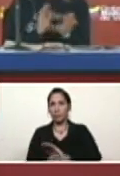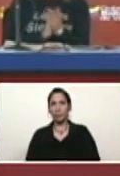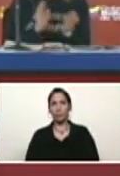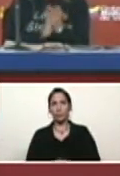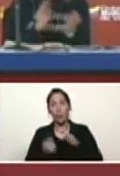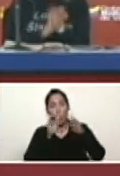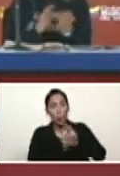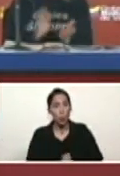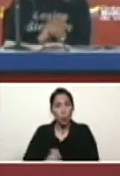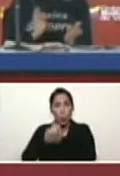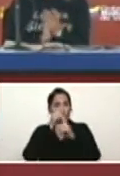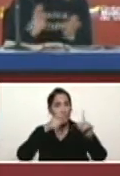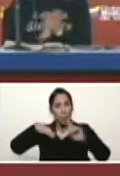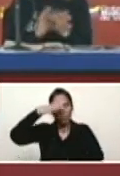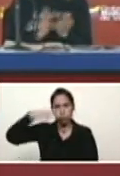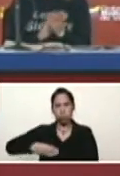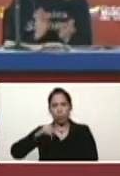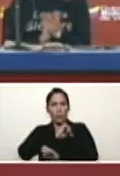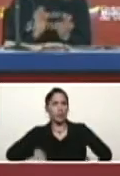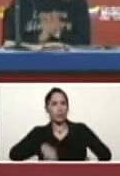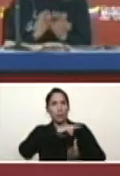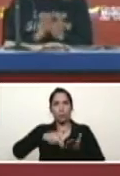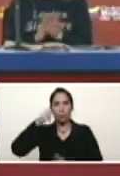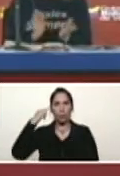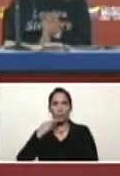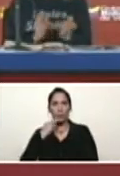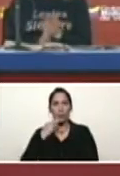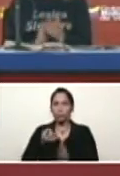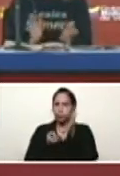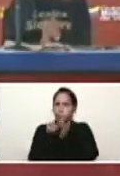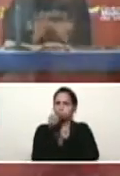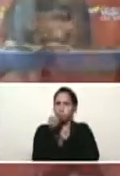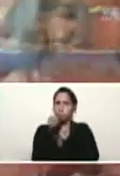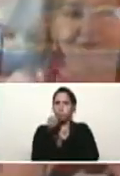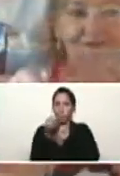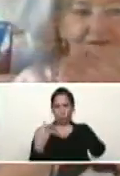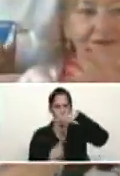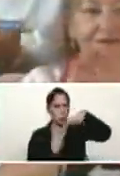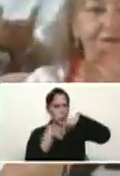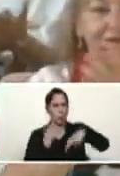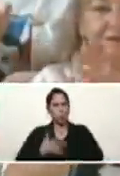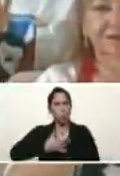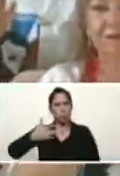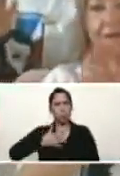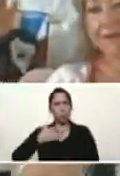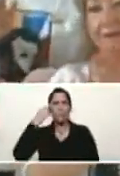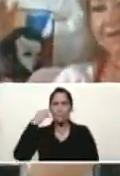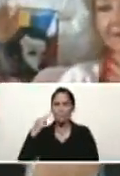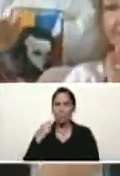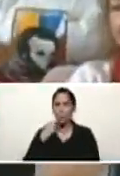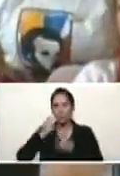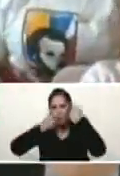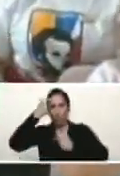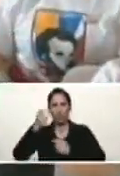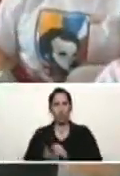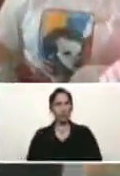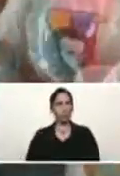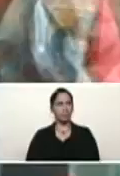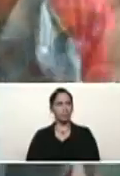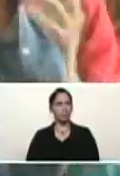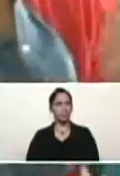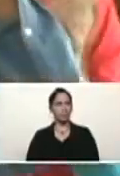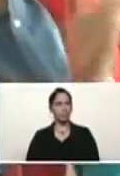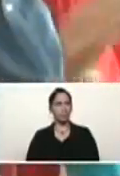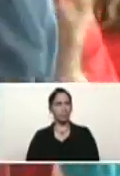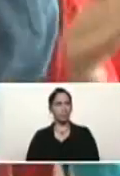Unión Cívico-Militar, la Fuerza Armada Nacional Bolivariana Leal, Revolucionaria, Bolivariana y Chavista.